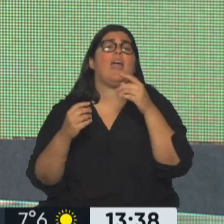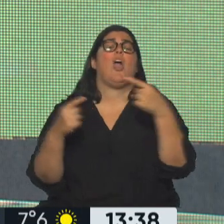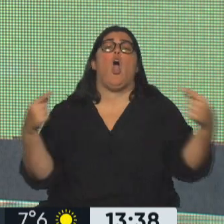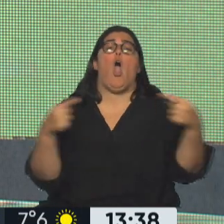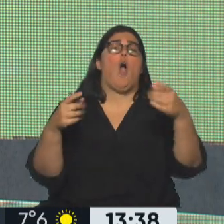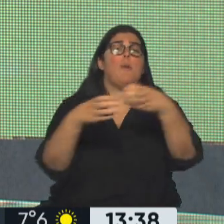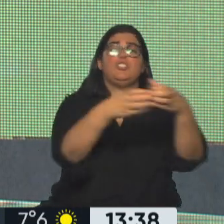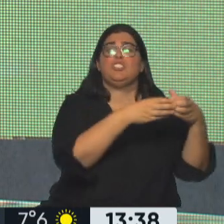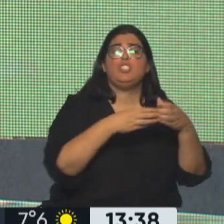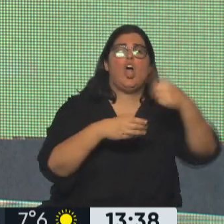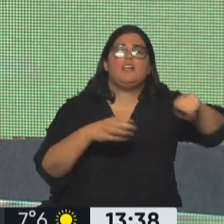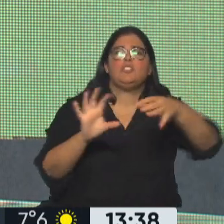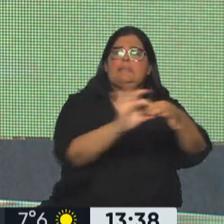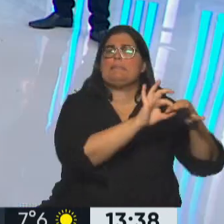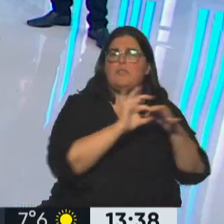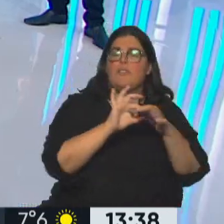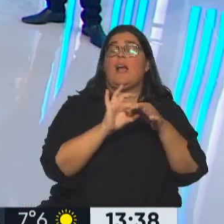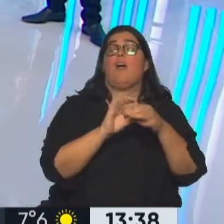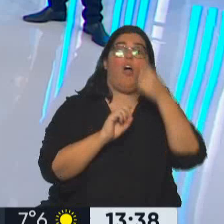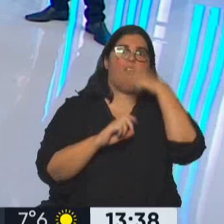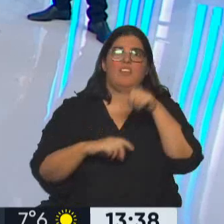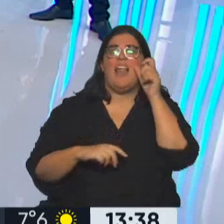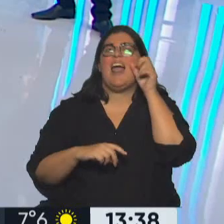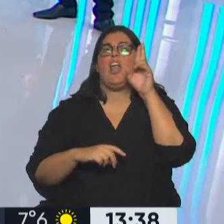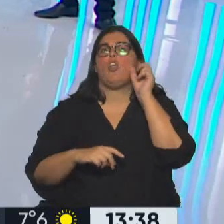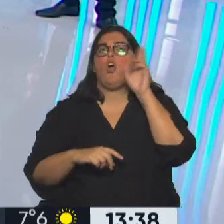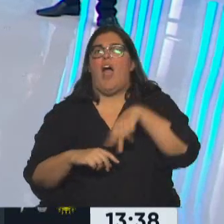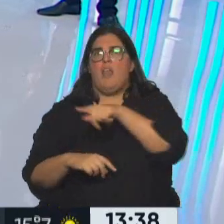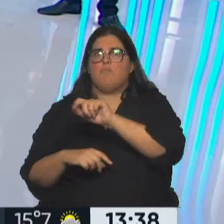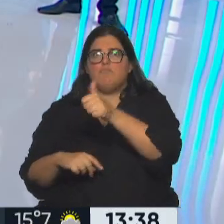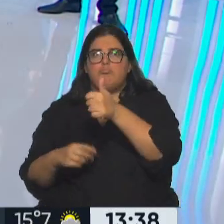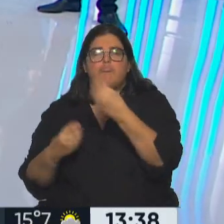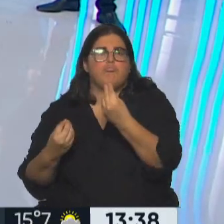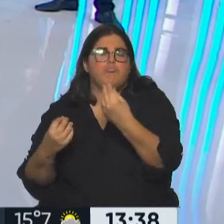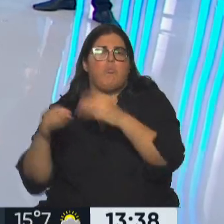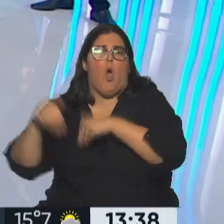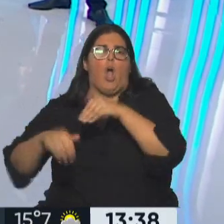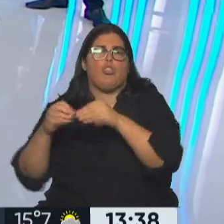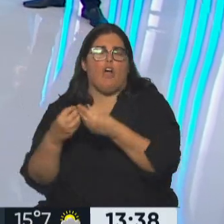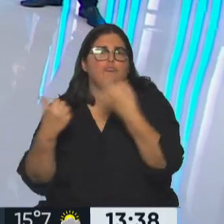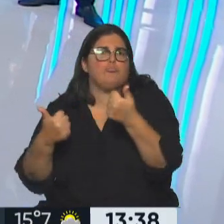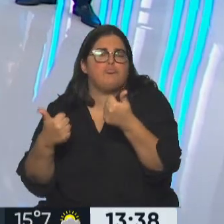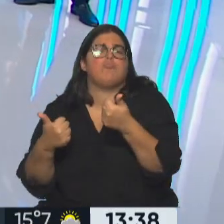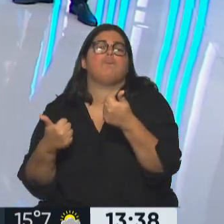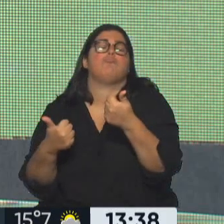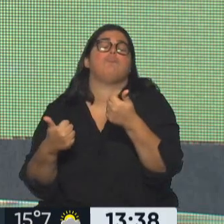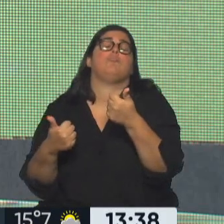contra Erdogan. Le fue mejor de lo esperado y ahora ya en segunda vuelta, digo, es muy poco probable que Erdogan